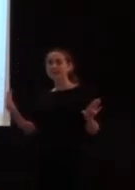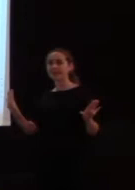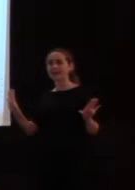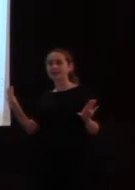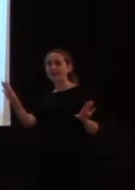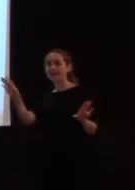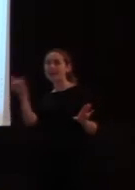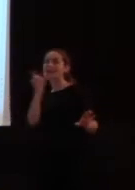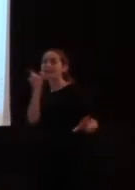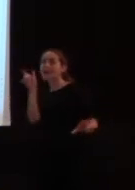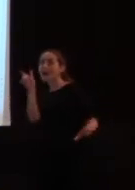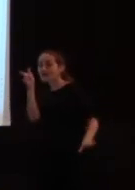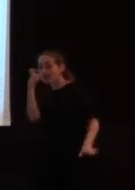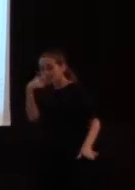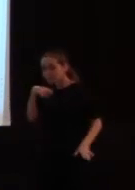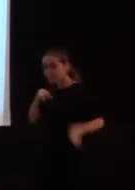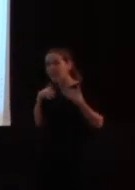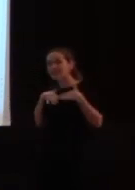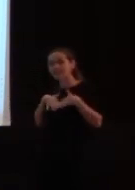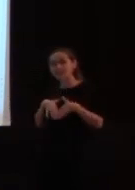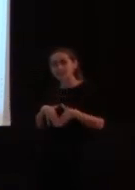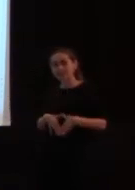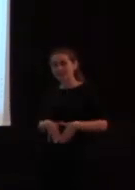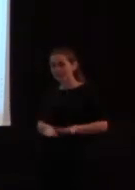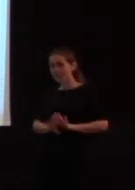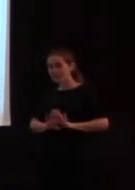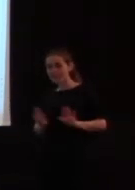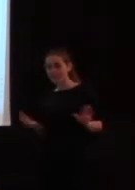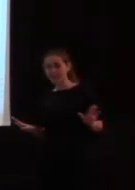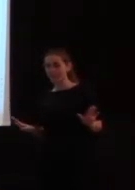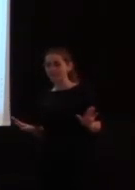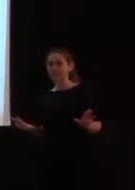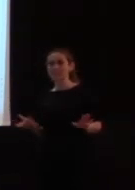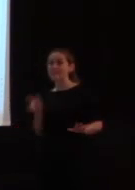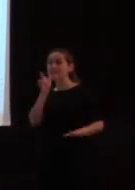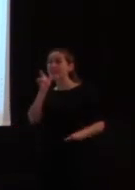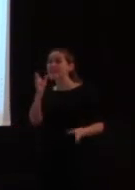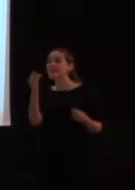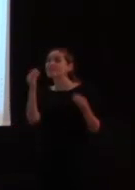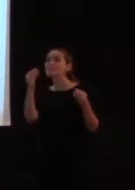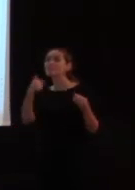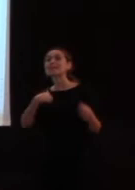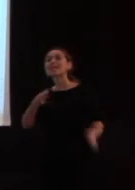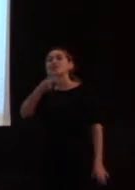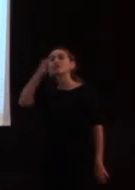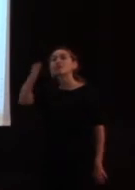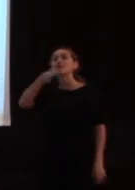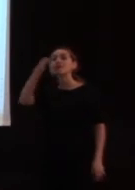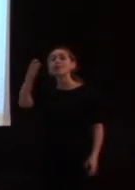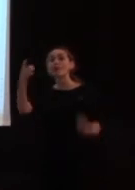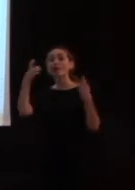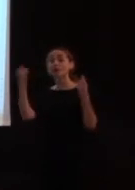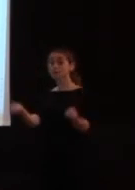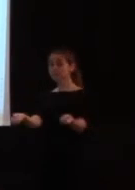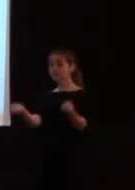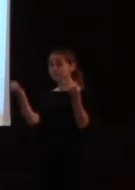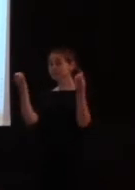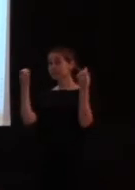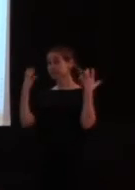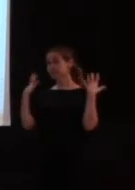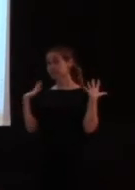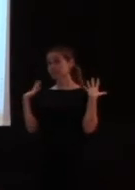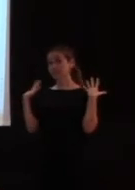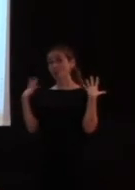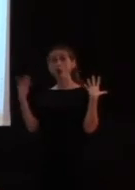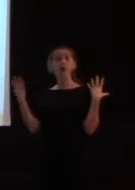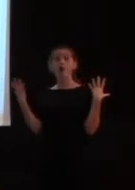palabra. ¿Eh? Hay muchas palabras, muchísimas, que les pasan de largo, les pasan de puntillas, que no se las apropian,